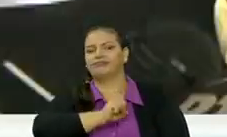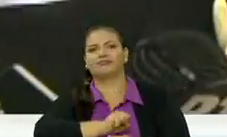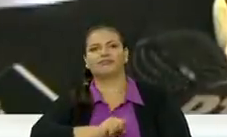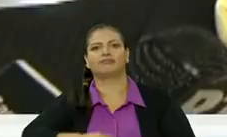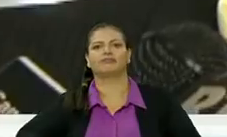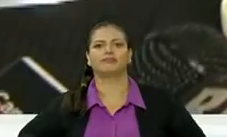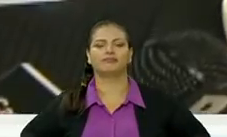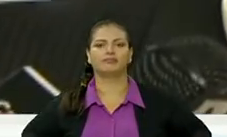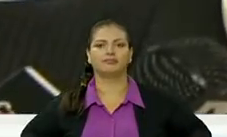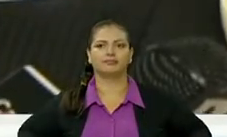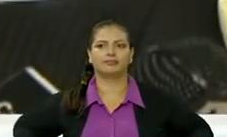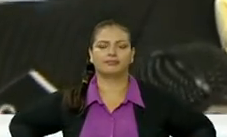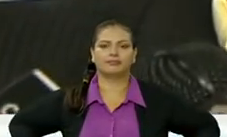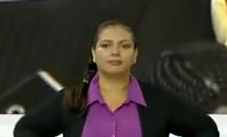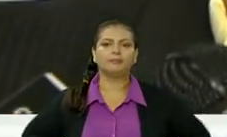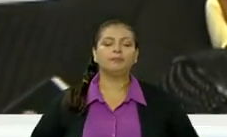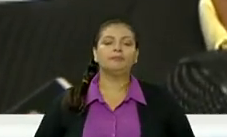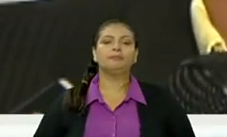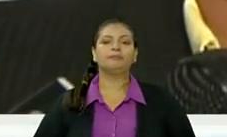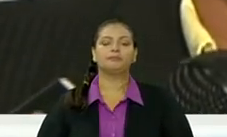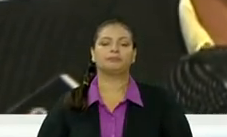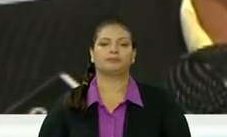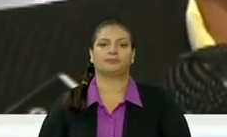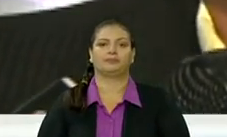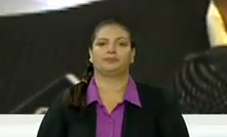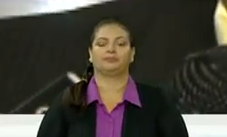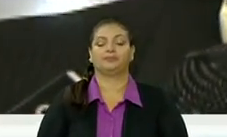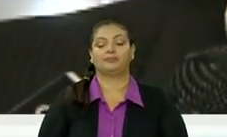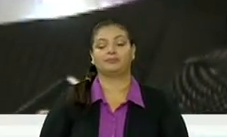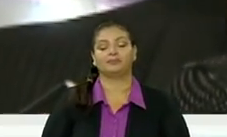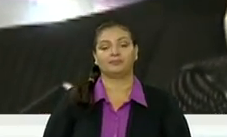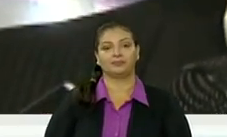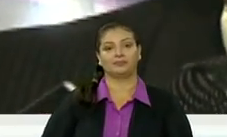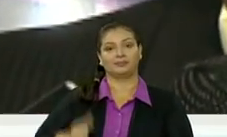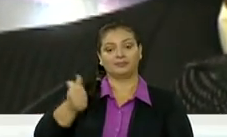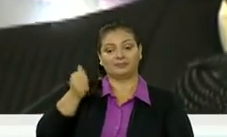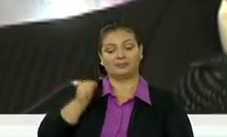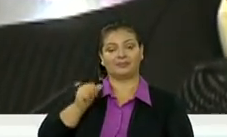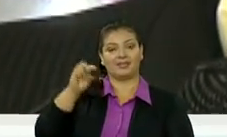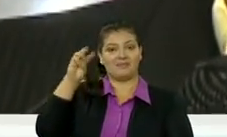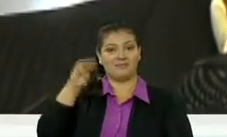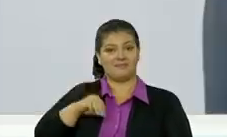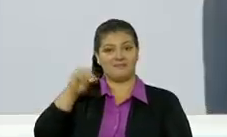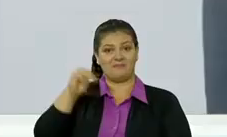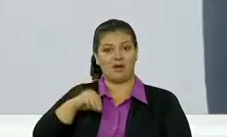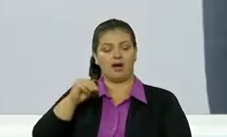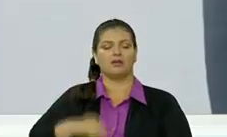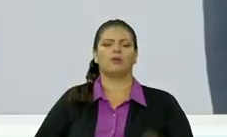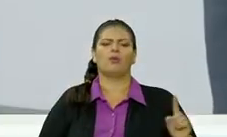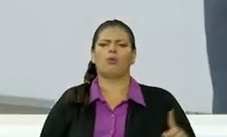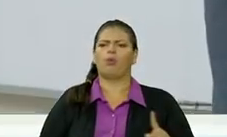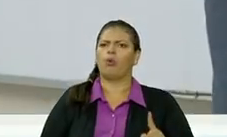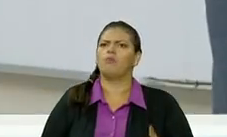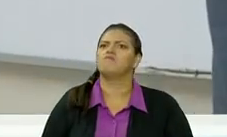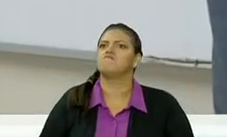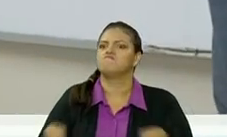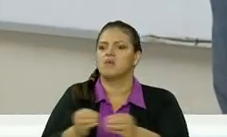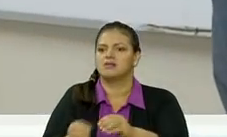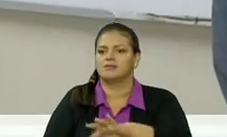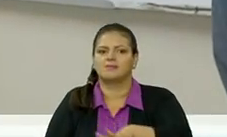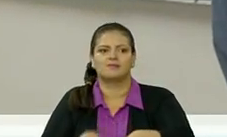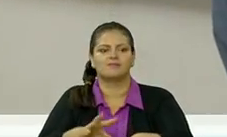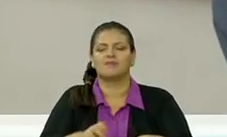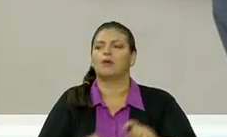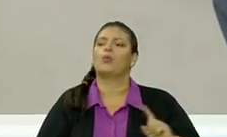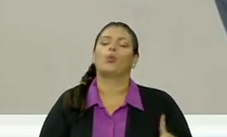más. Y al hacerle la revisión exhaustiva de su integridad física, se le encuentra dentro de su